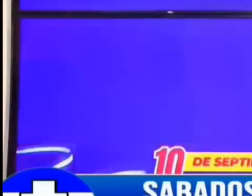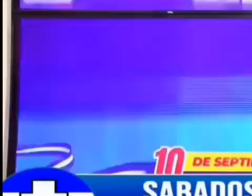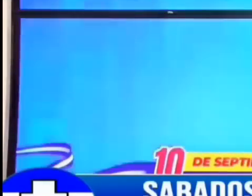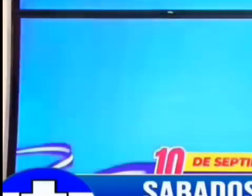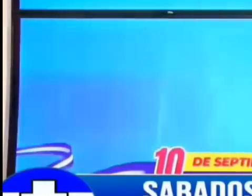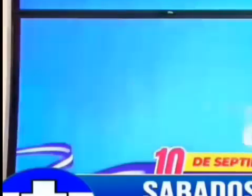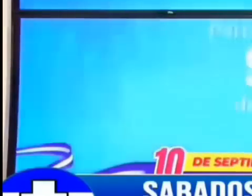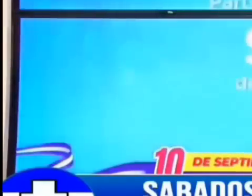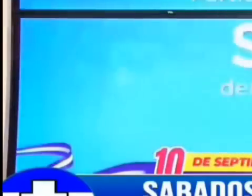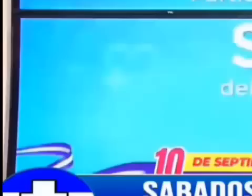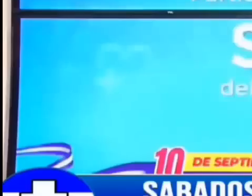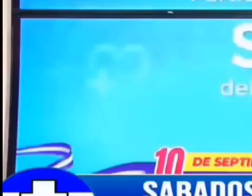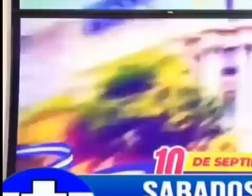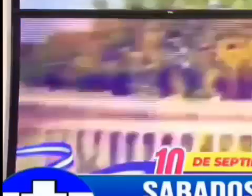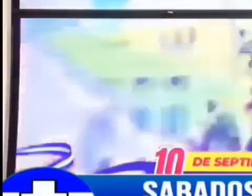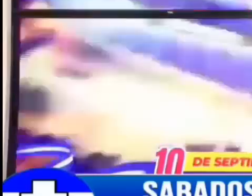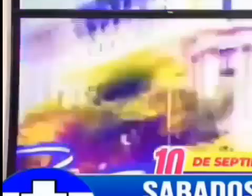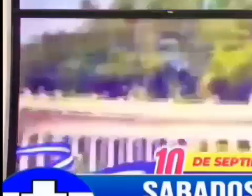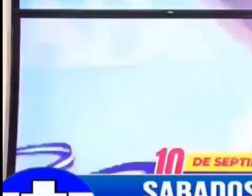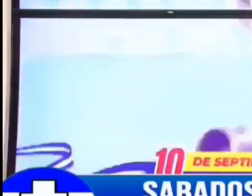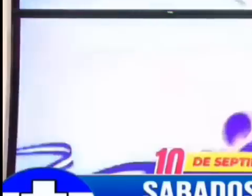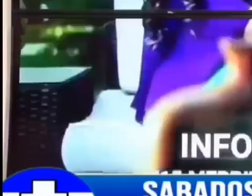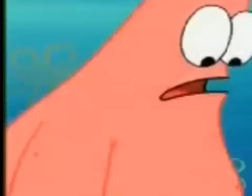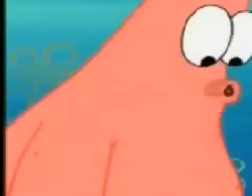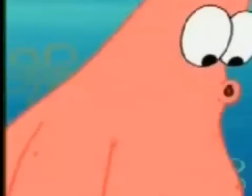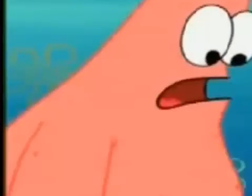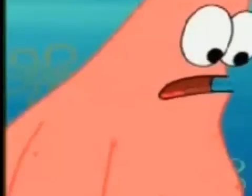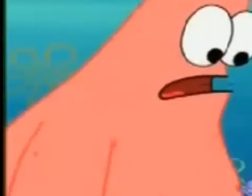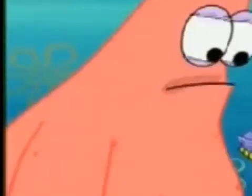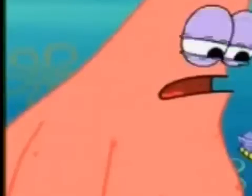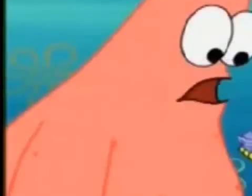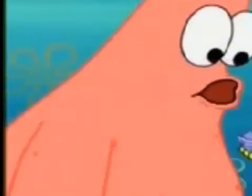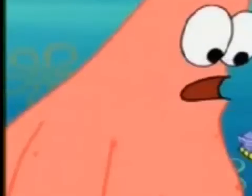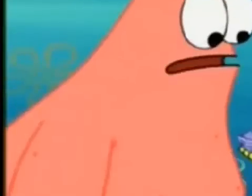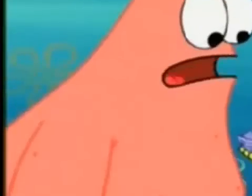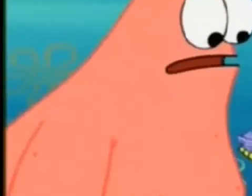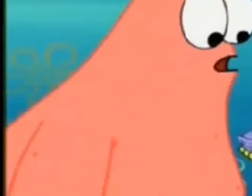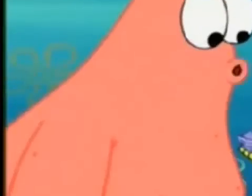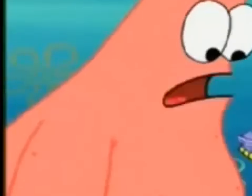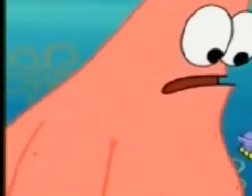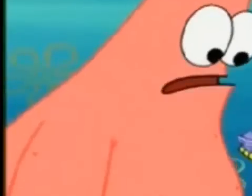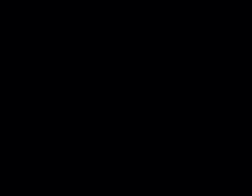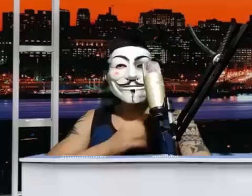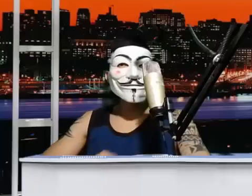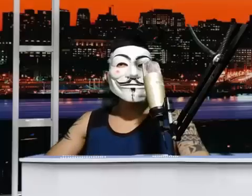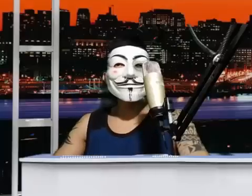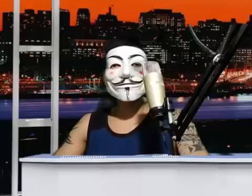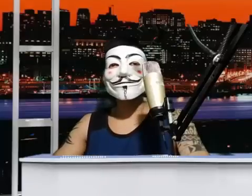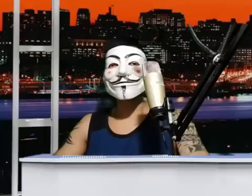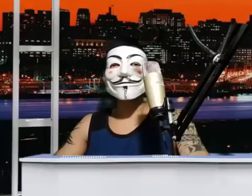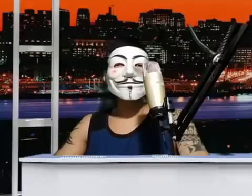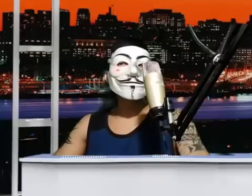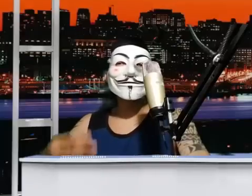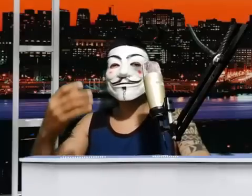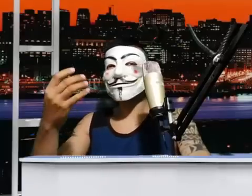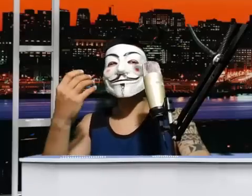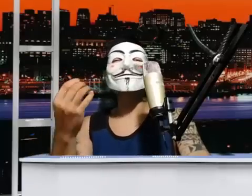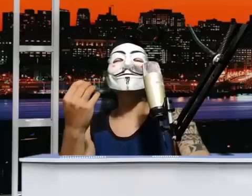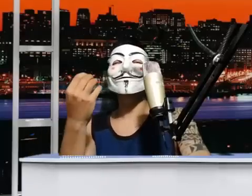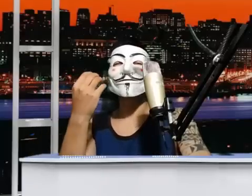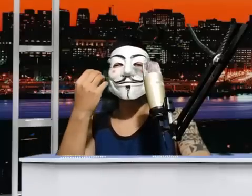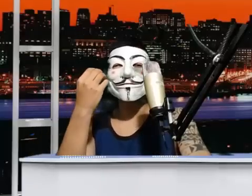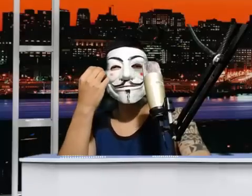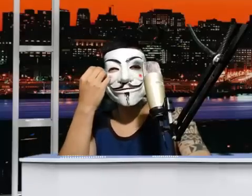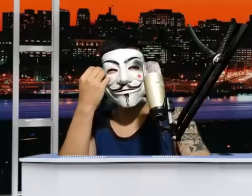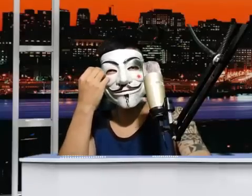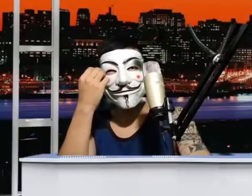viven afuera del país, y así quién no va a decir por hacerle daño al pueblo. ¿Qué le pasa a ese estúpido? Y sí, señores, será